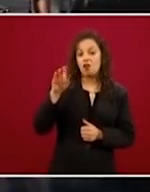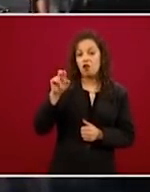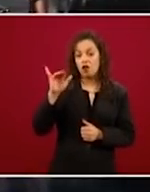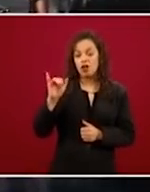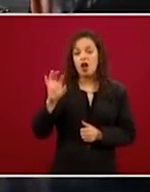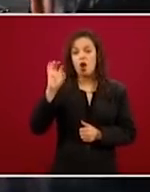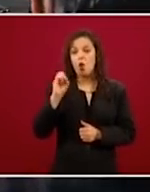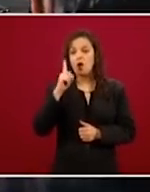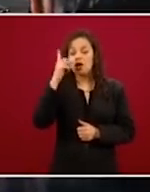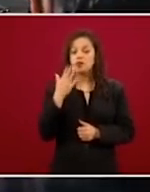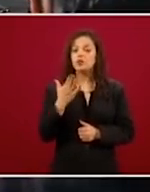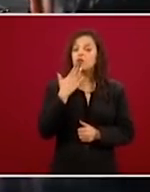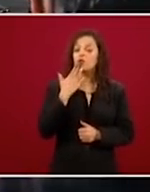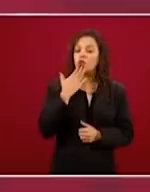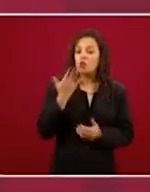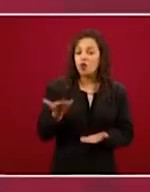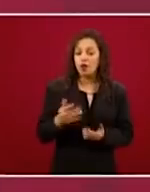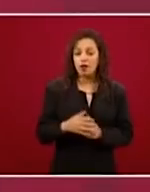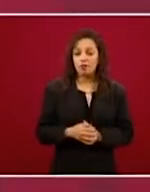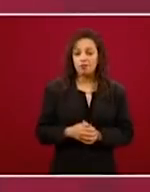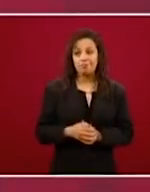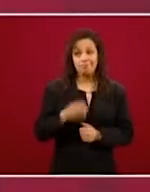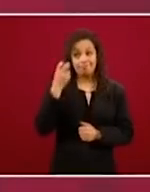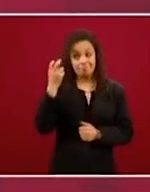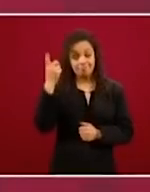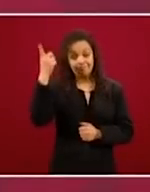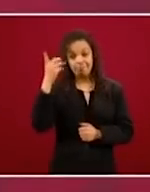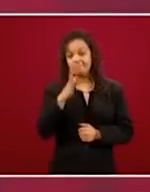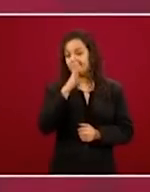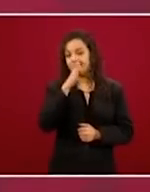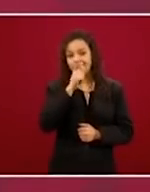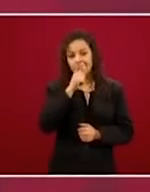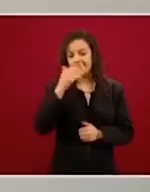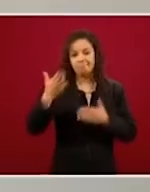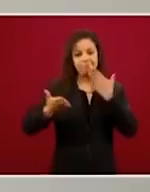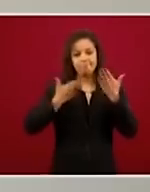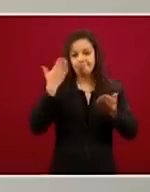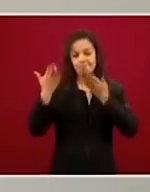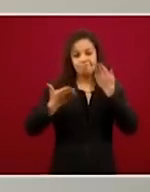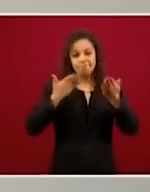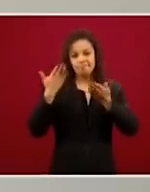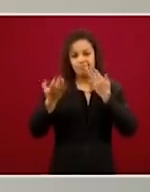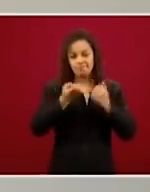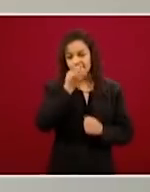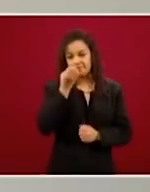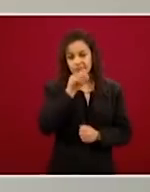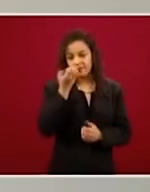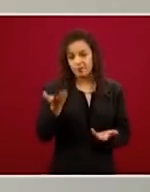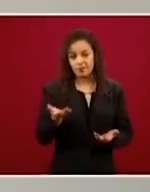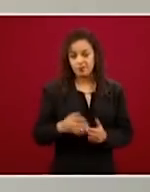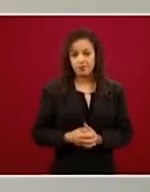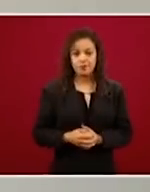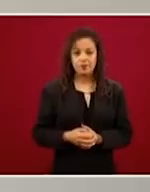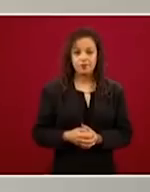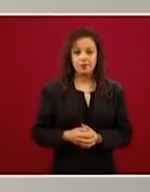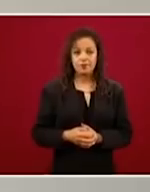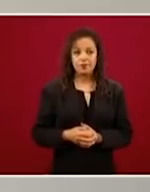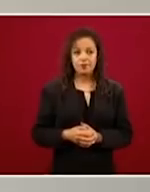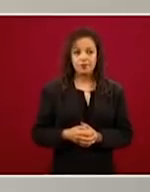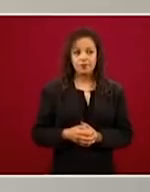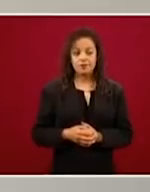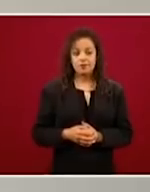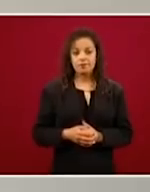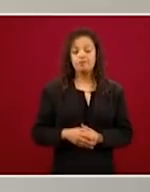y allá a veces no pueden estudiar entonces se tiene que